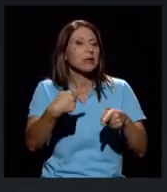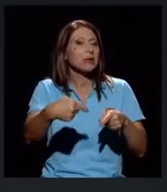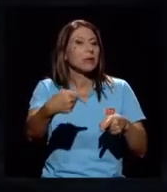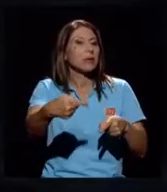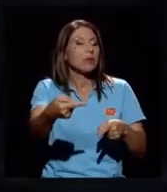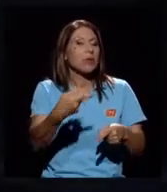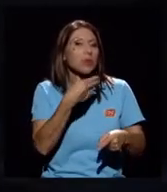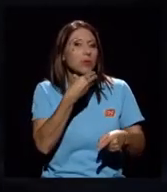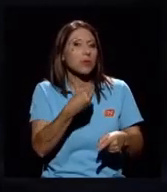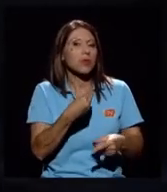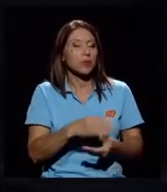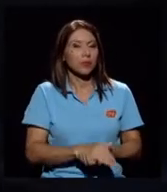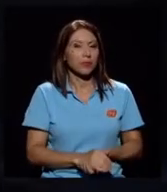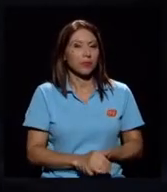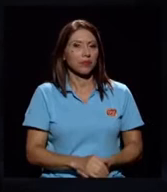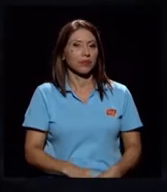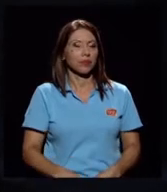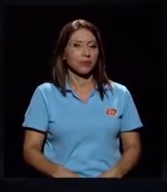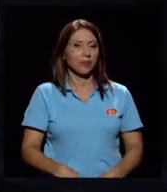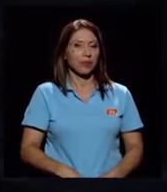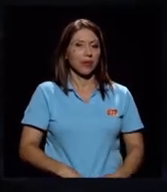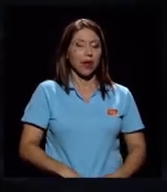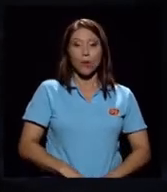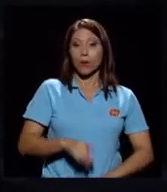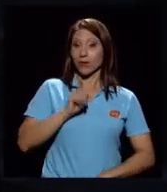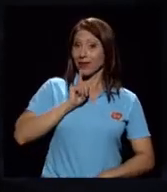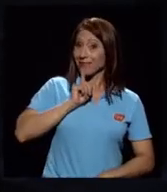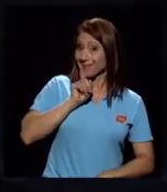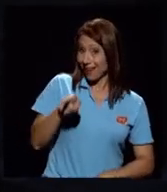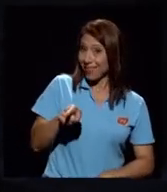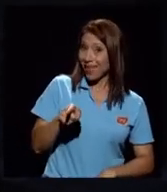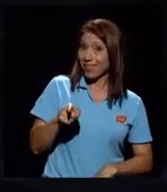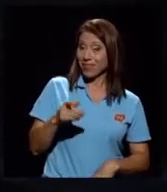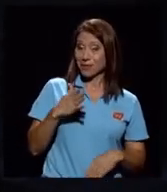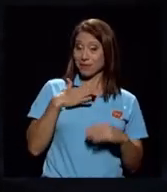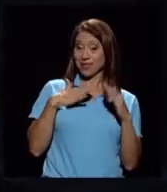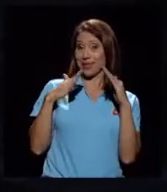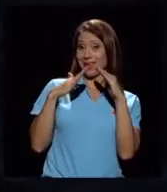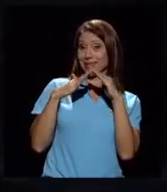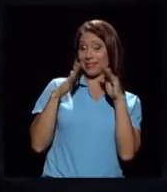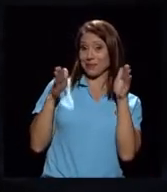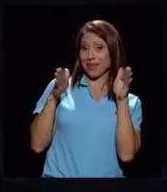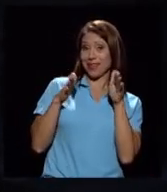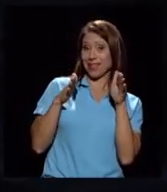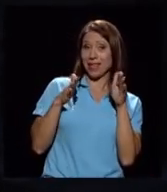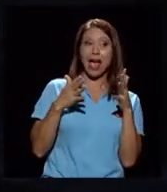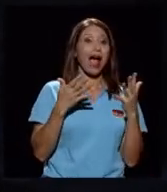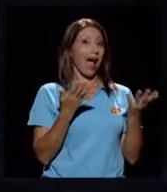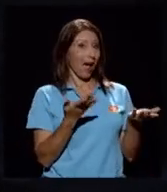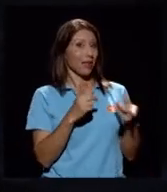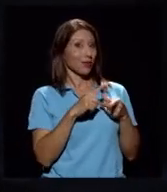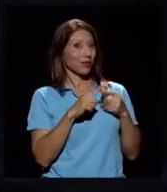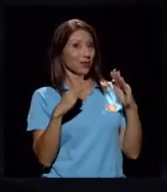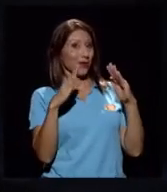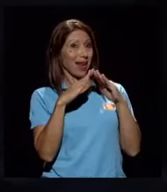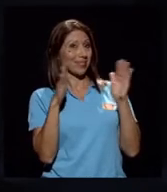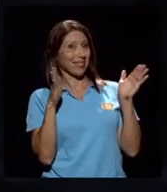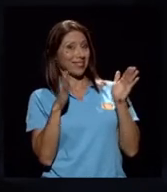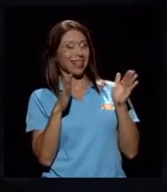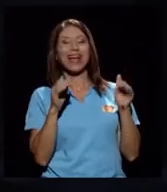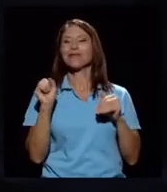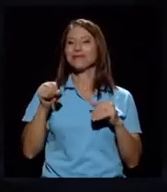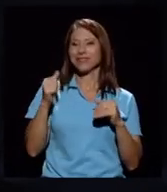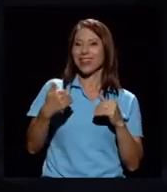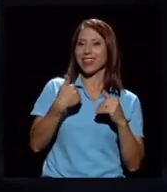bueno en realidad es una casita pequeña en la que tengo después la casa chica es una casa chica de pura